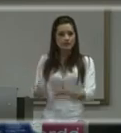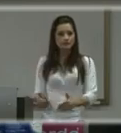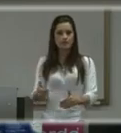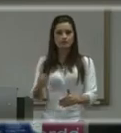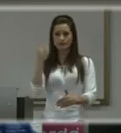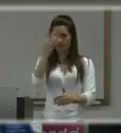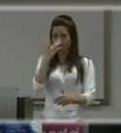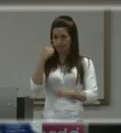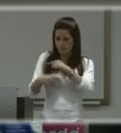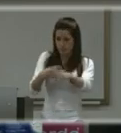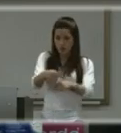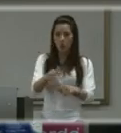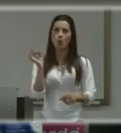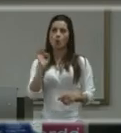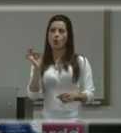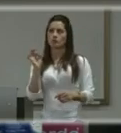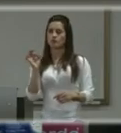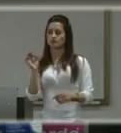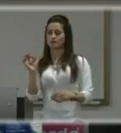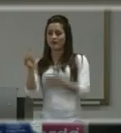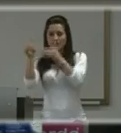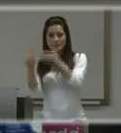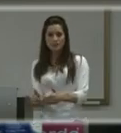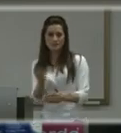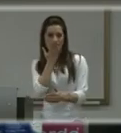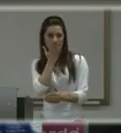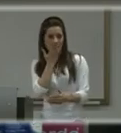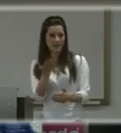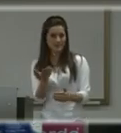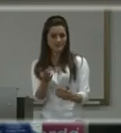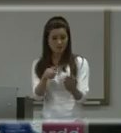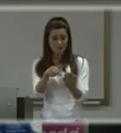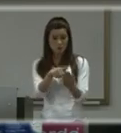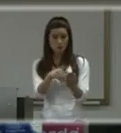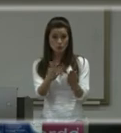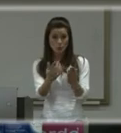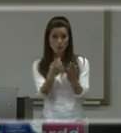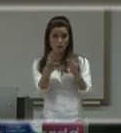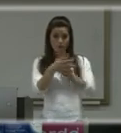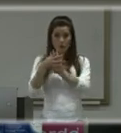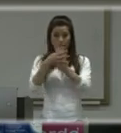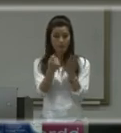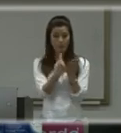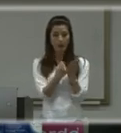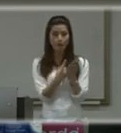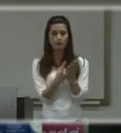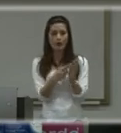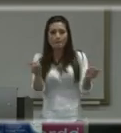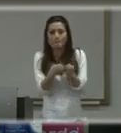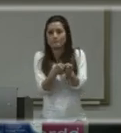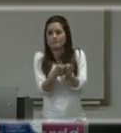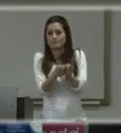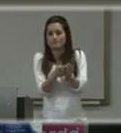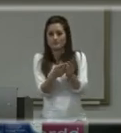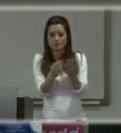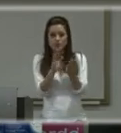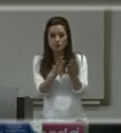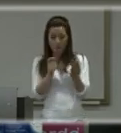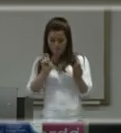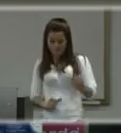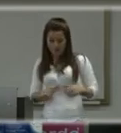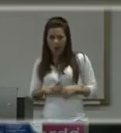con discapacidad indígenas o, digamos, en general la información es muy precaria y no permite